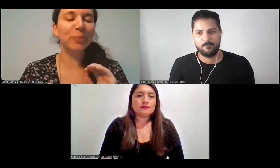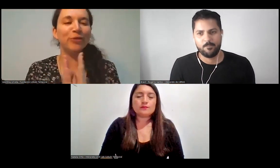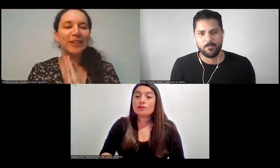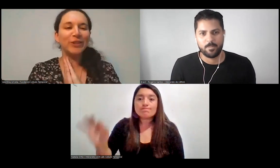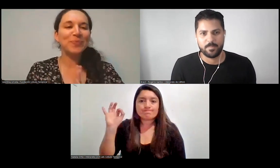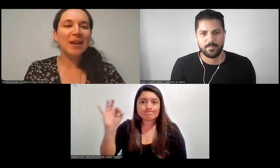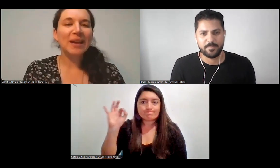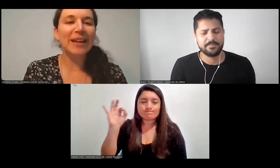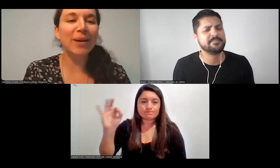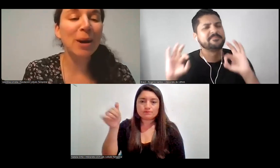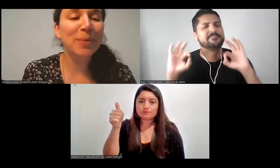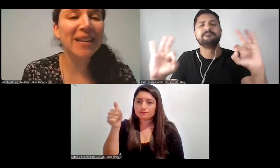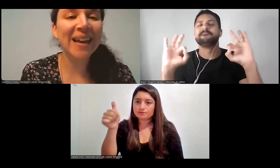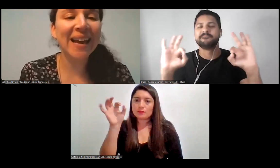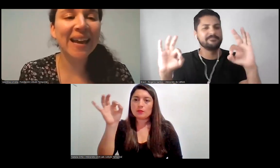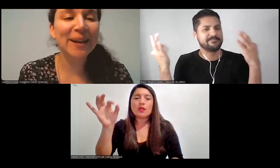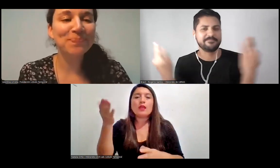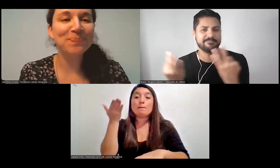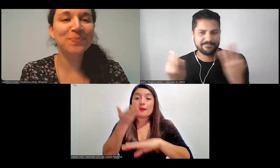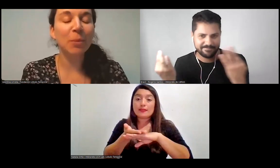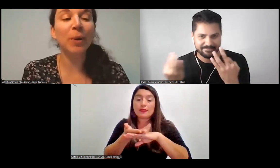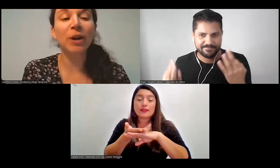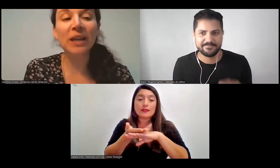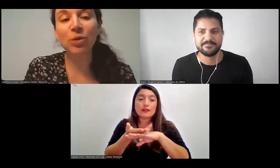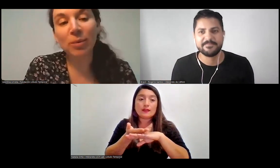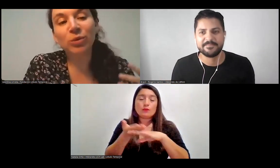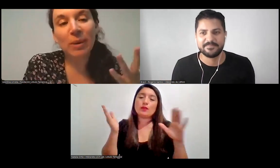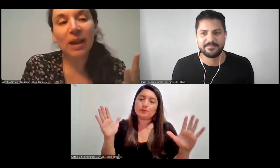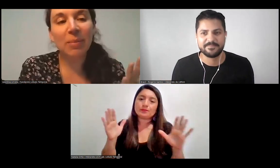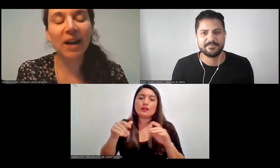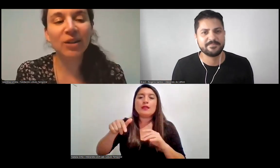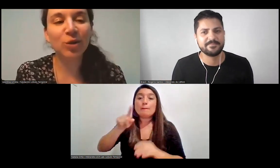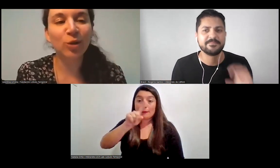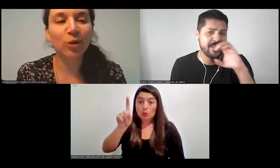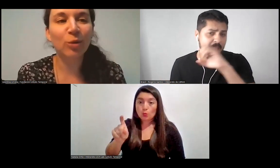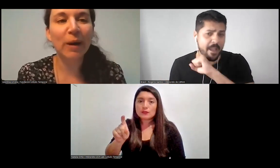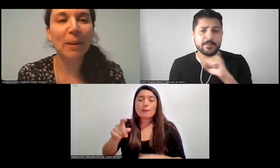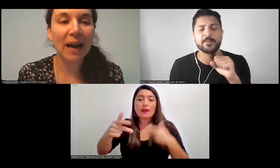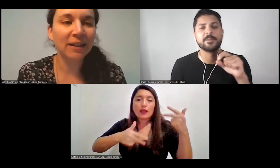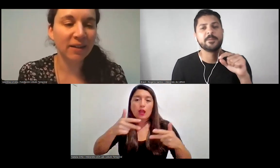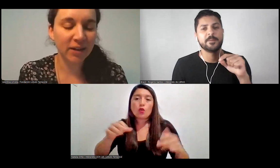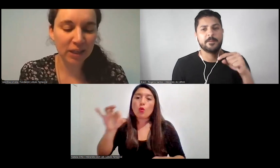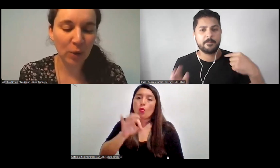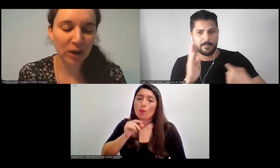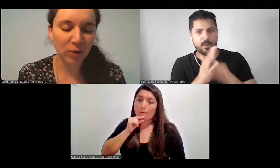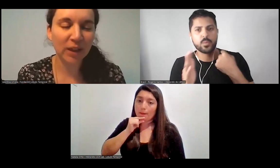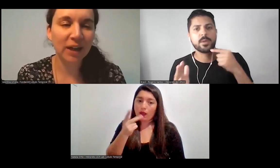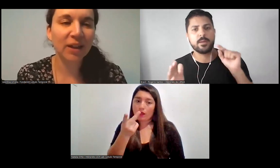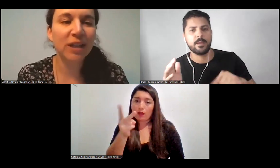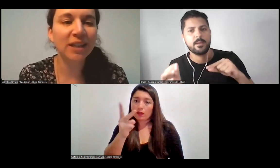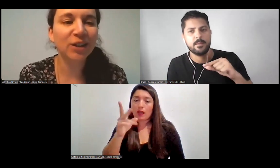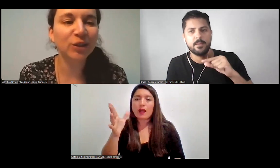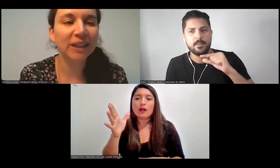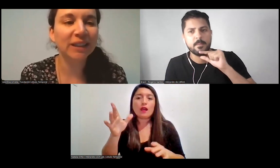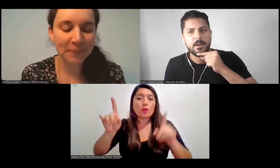Súper, perfecto. Le vamos a pedir, bueno, esta es una pregunta para Caro o para Maca, a ver si alguna de las